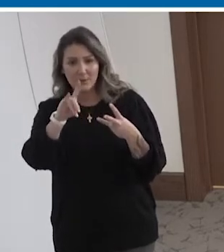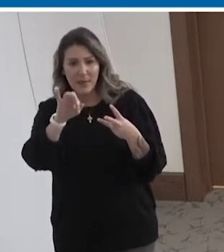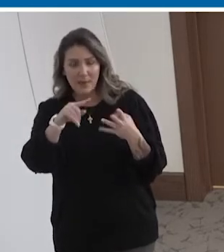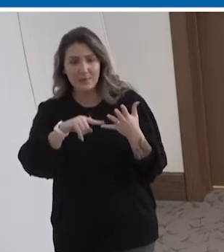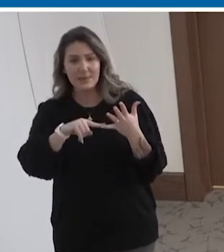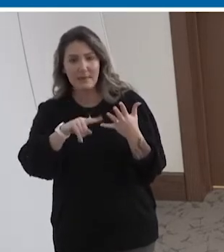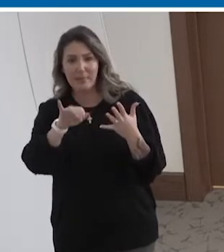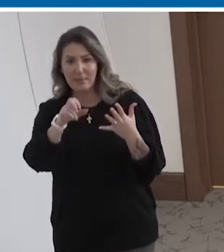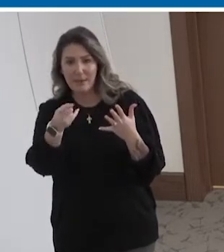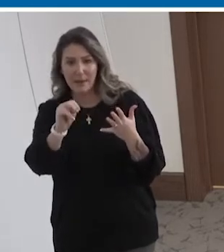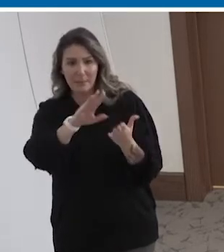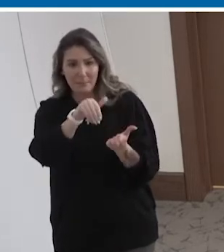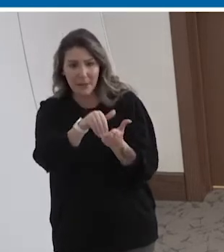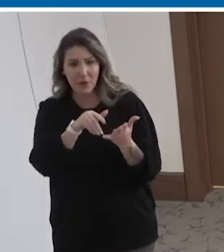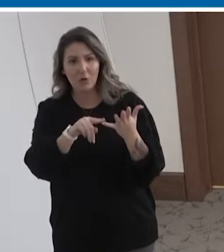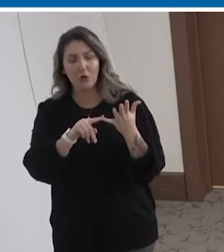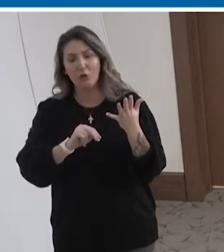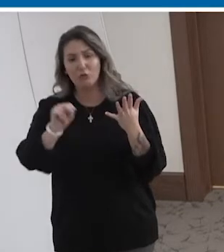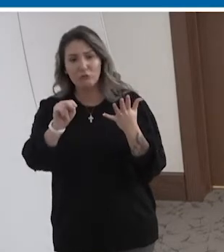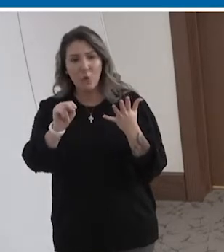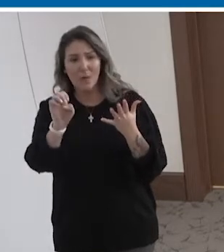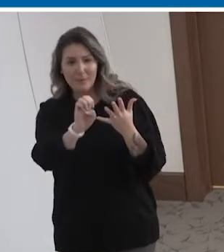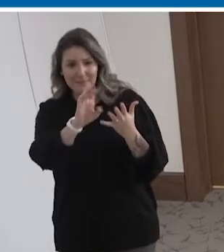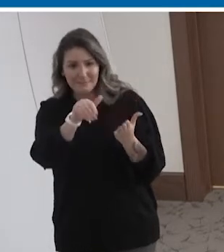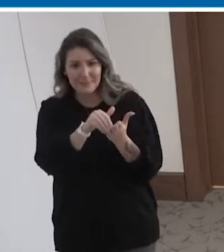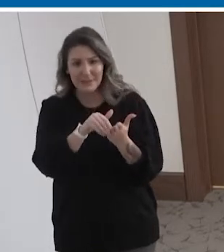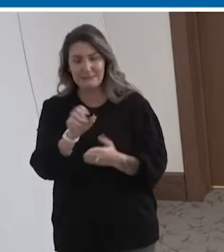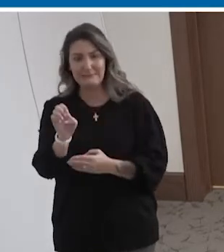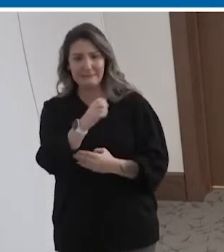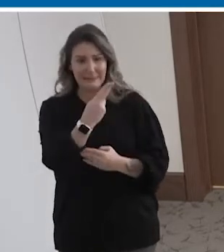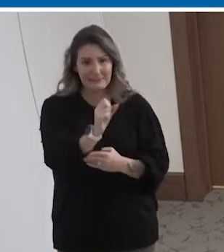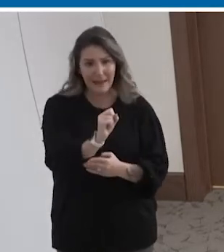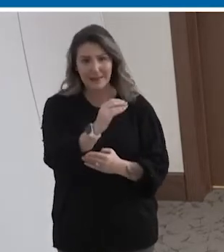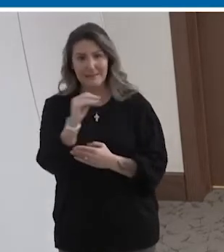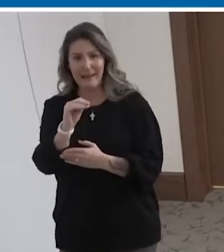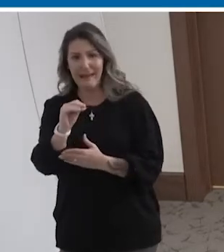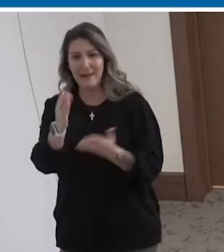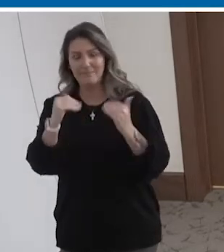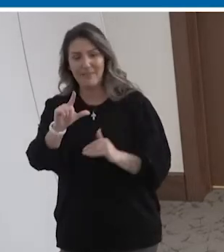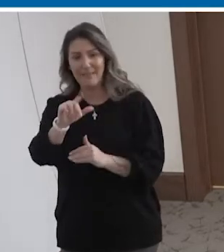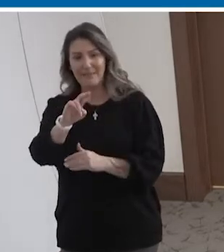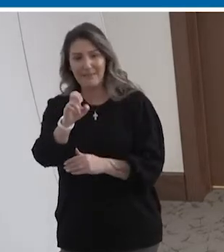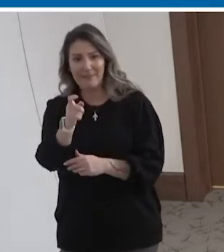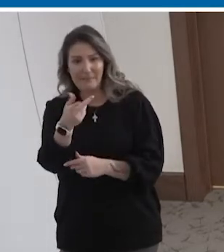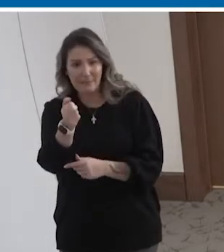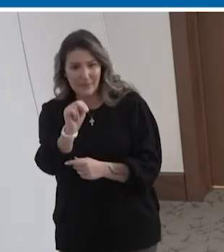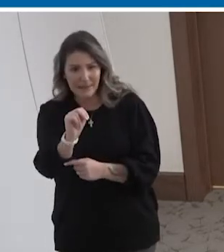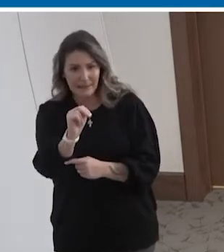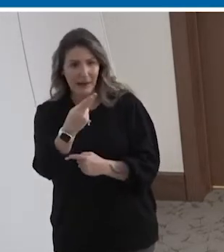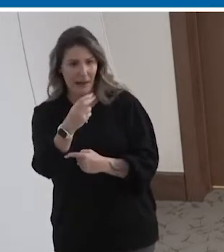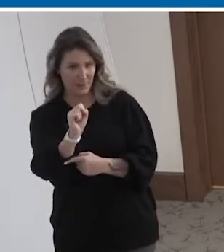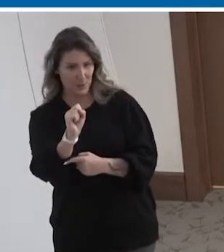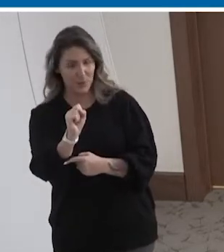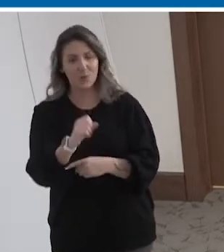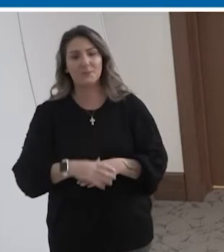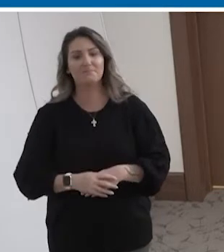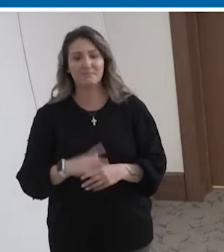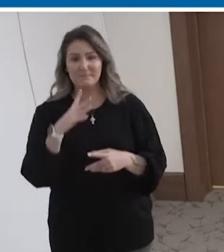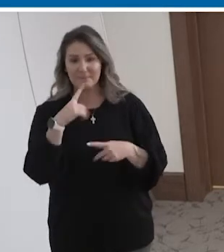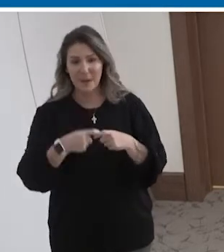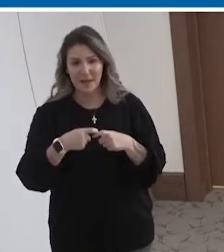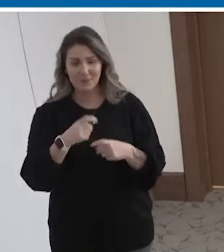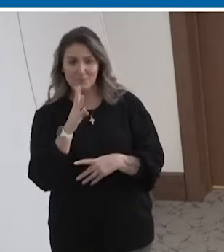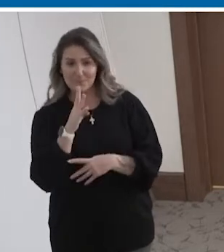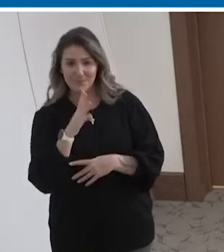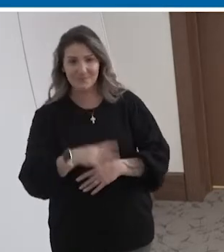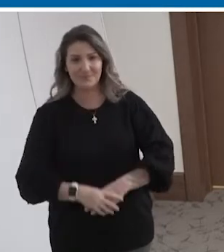Middle, Northeast Middle, East High, and Lincoln High School. Así que estamos trabajando con 8 escuelas: